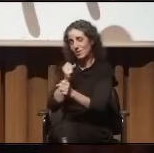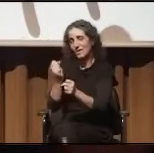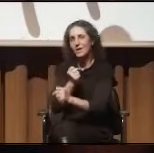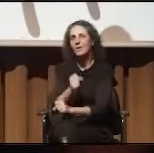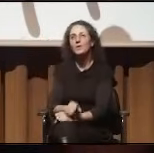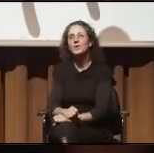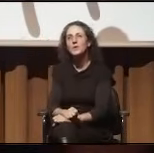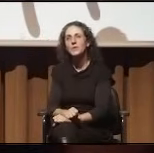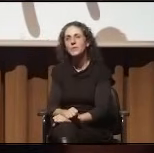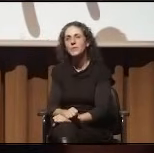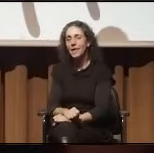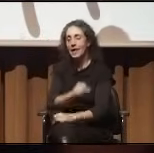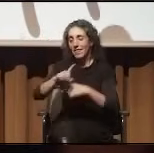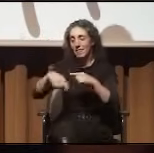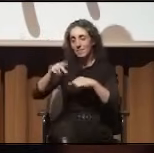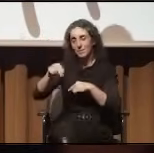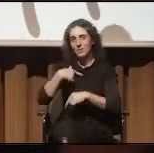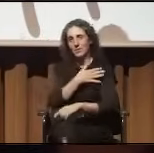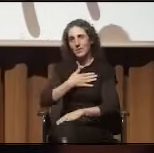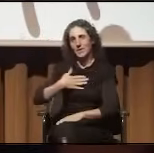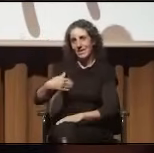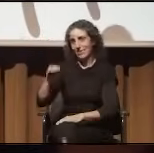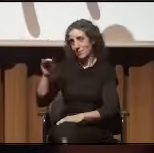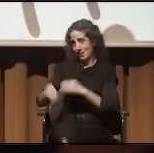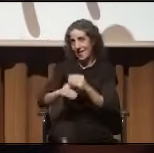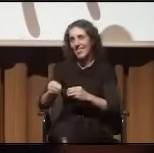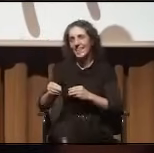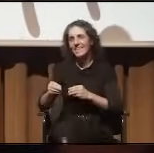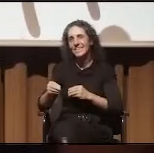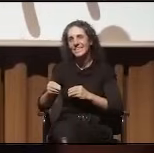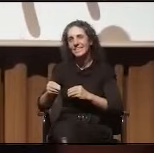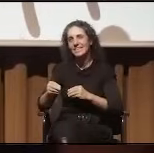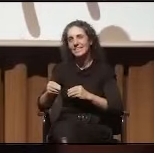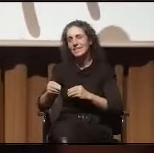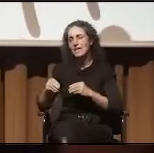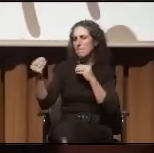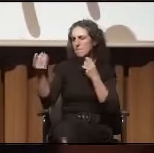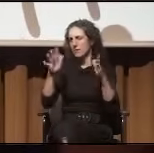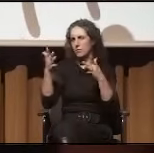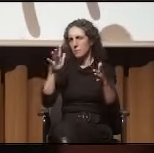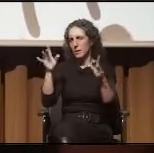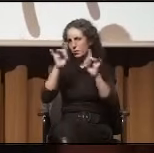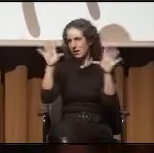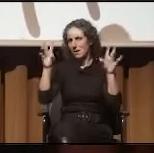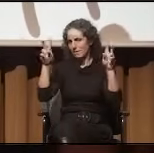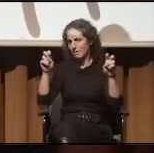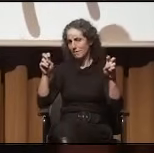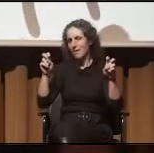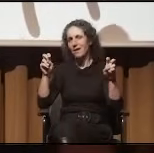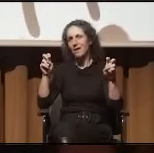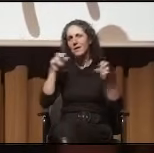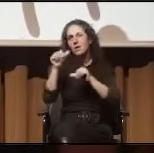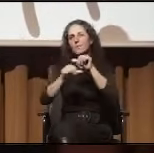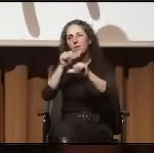Y luego tengo una pregunta en cuanto a... Me ha quedado más o menos claro el proceso de